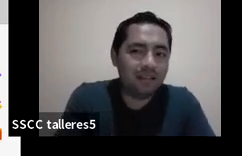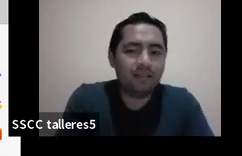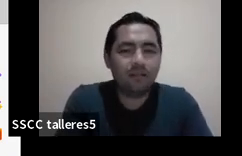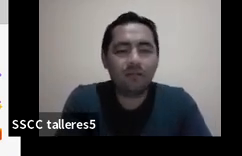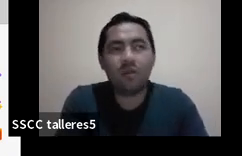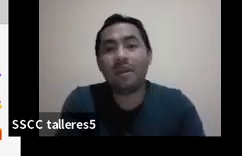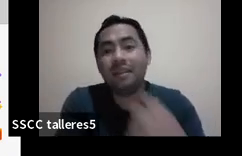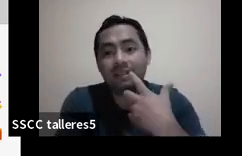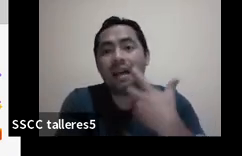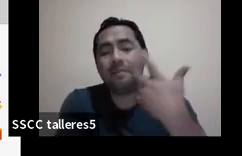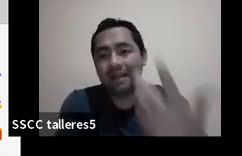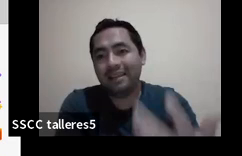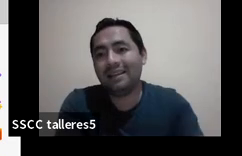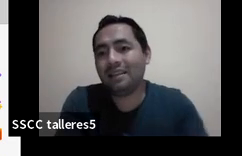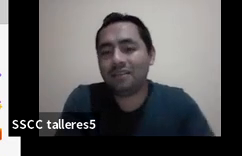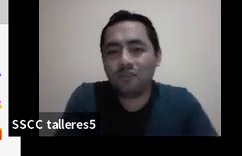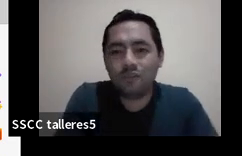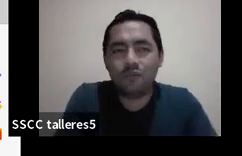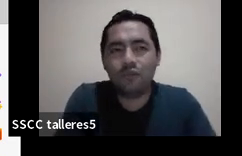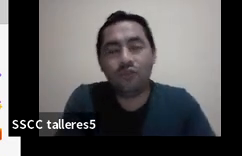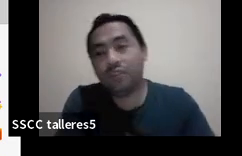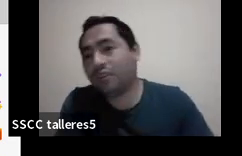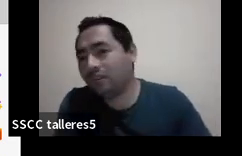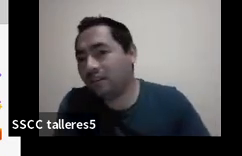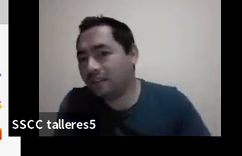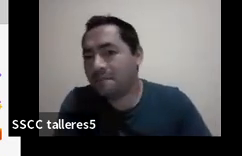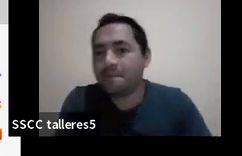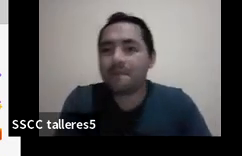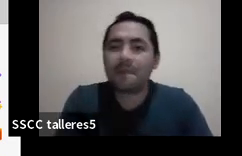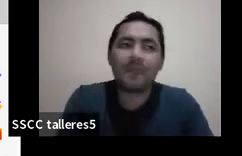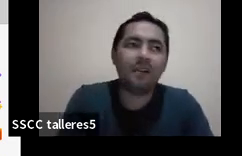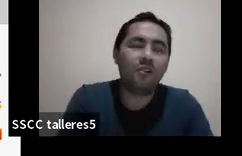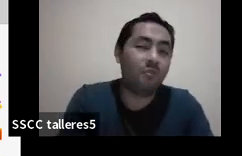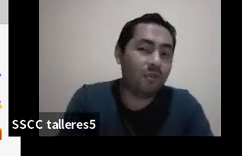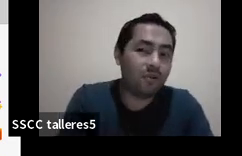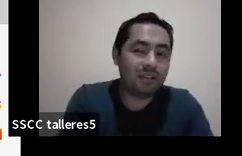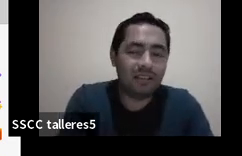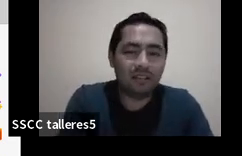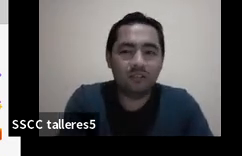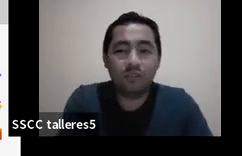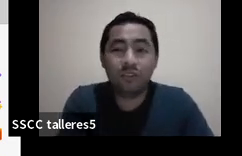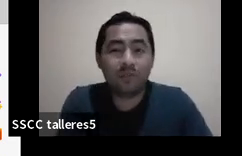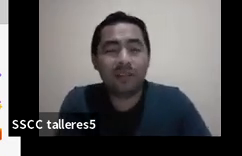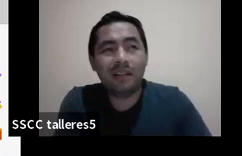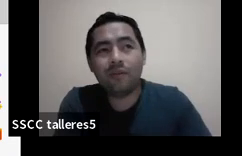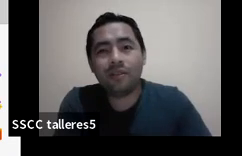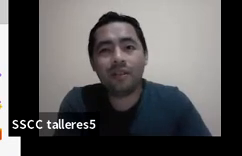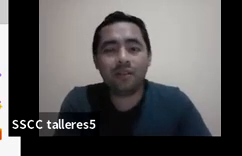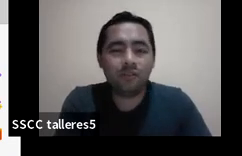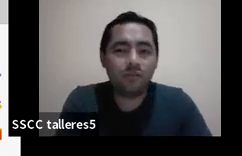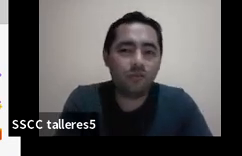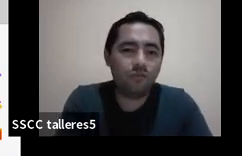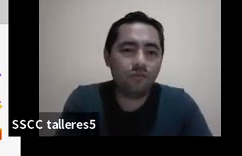aprendes inglés o no aprendes a hablar inglés con un diccionario de inglés. Lo mismo es con las señas. No se aprende